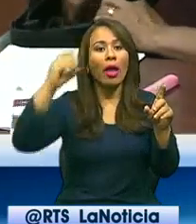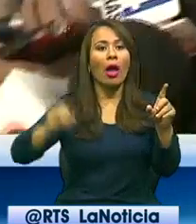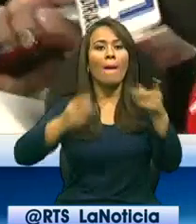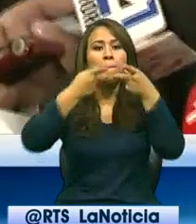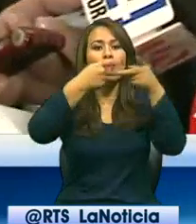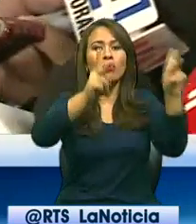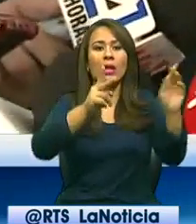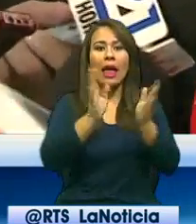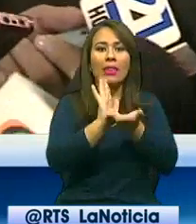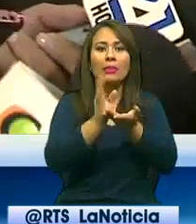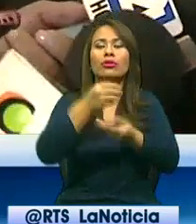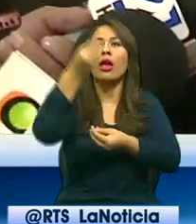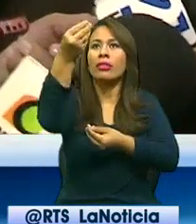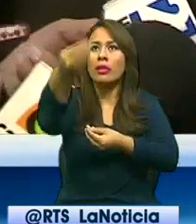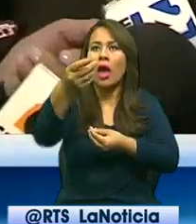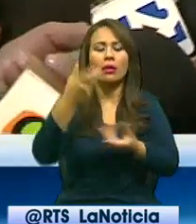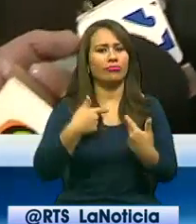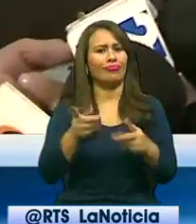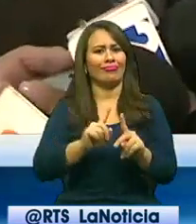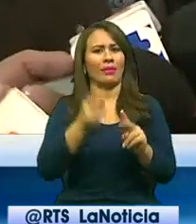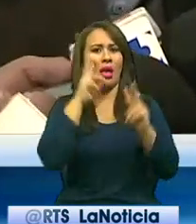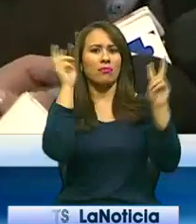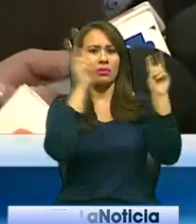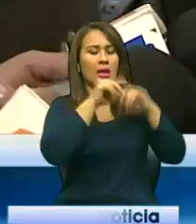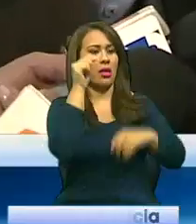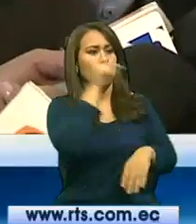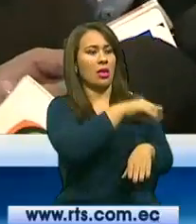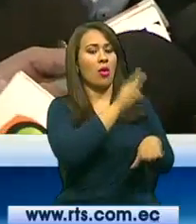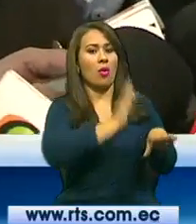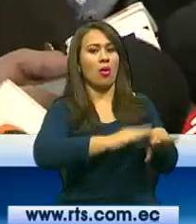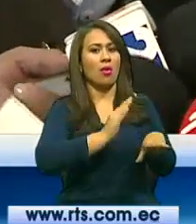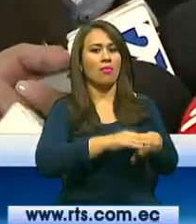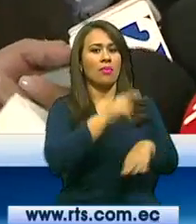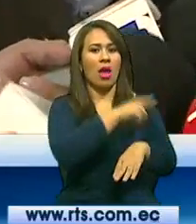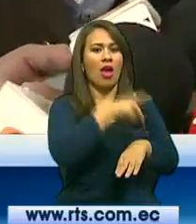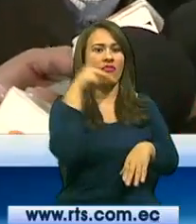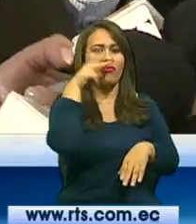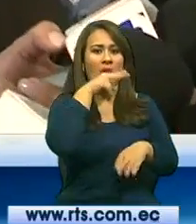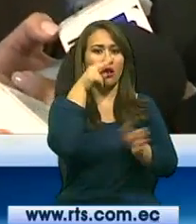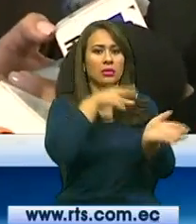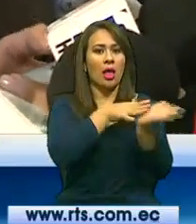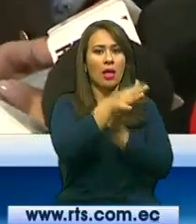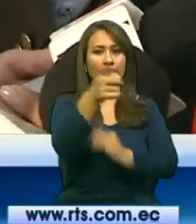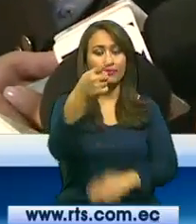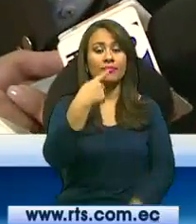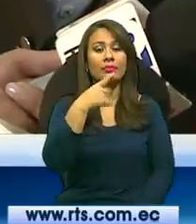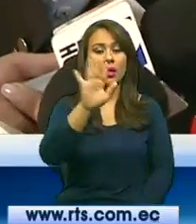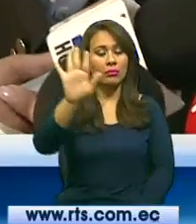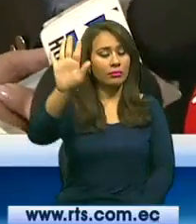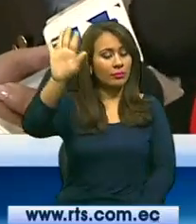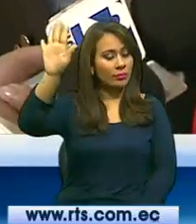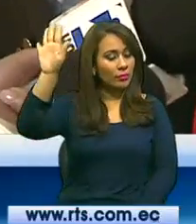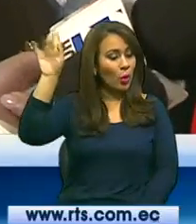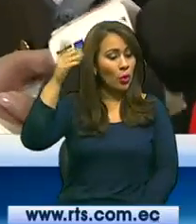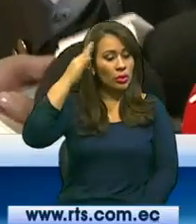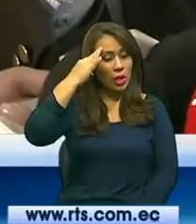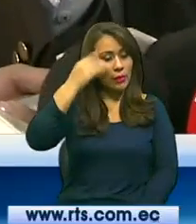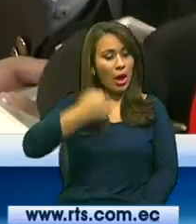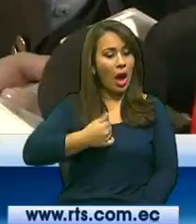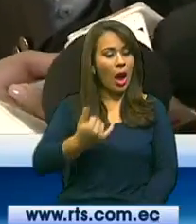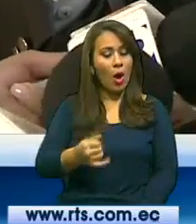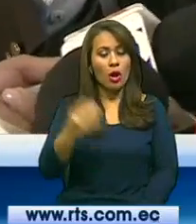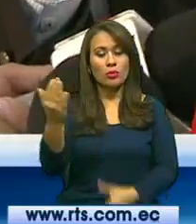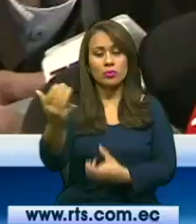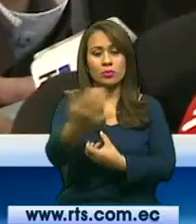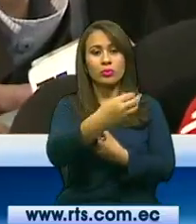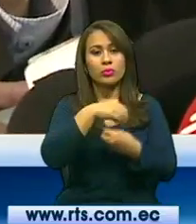detalles. No puedo decir nada más. Lo que sea en derecho y lo que procesalmente conste, y si ustedes ya tienen conocimiento, lo que se